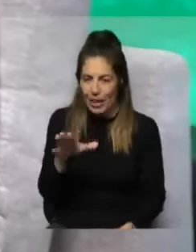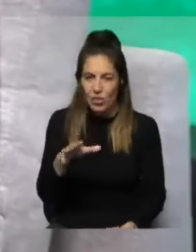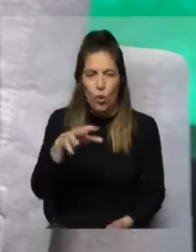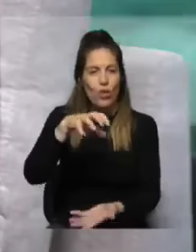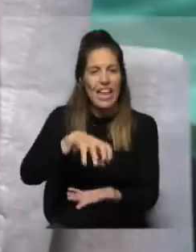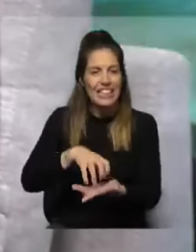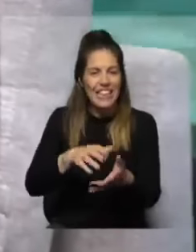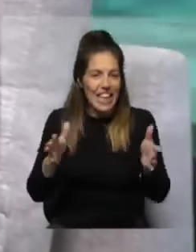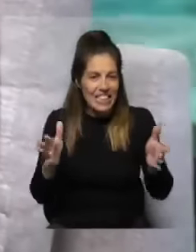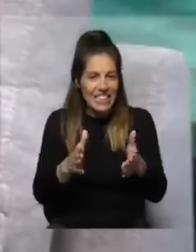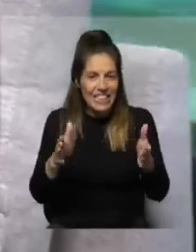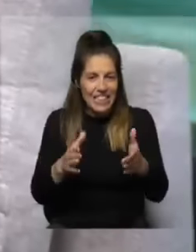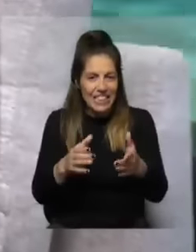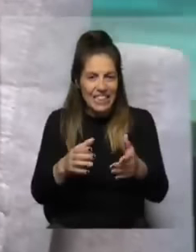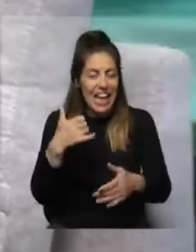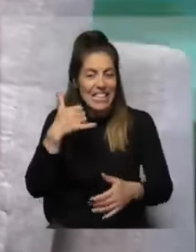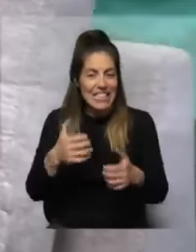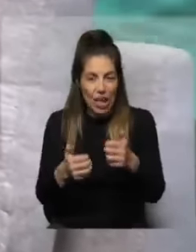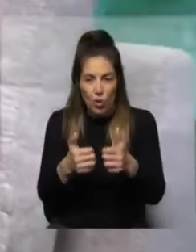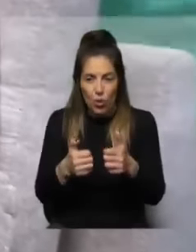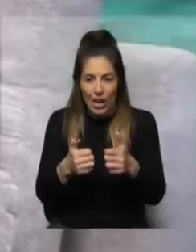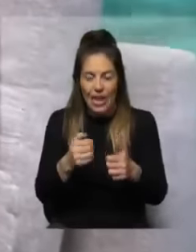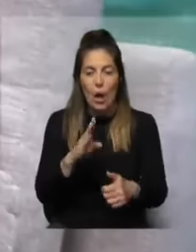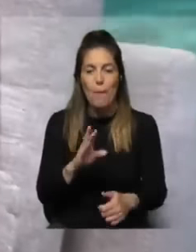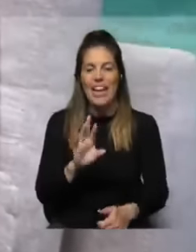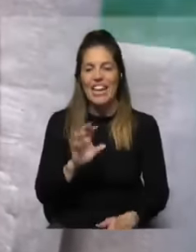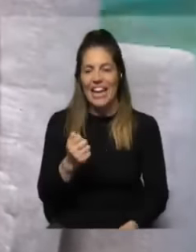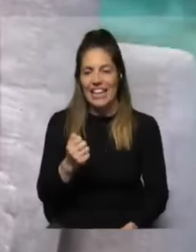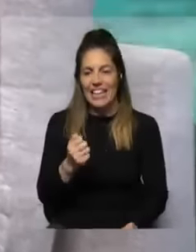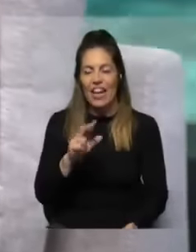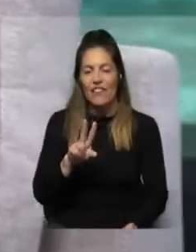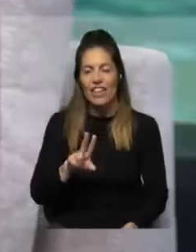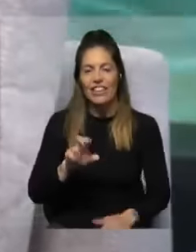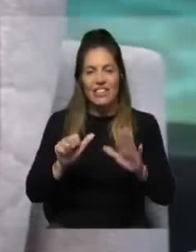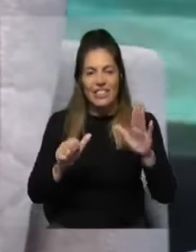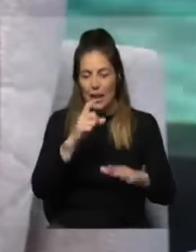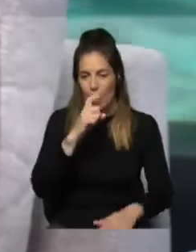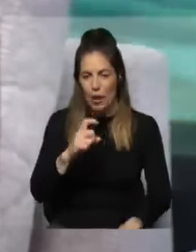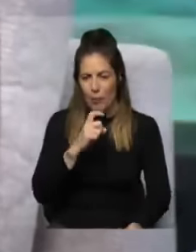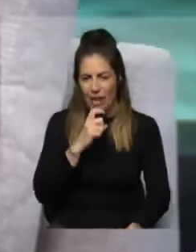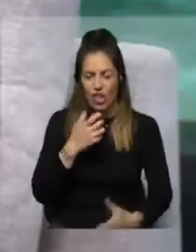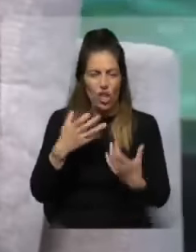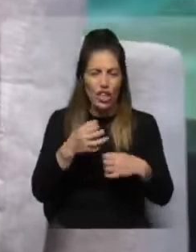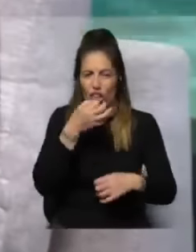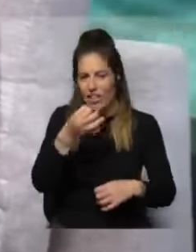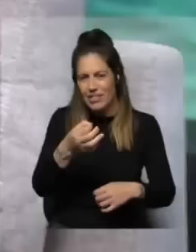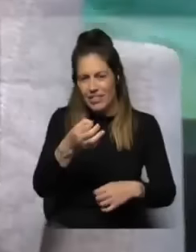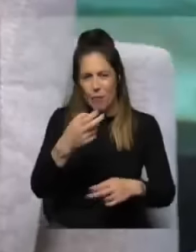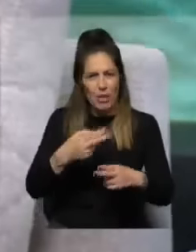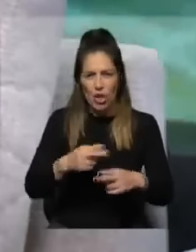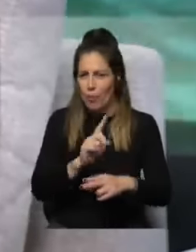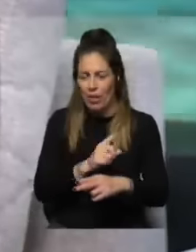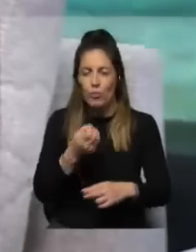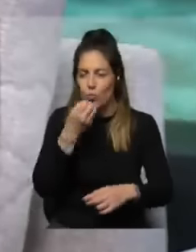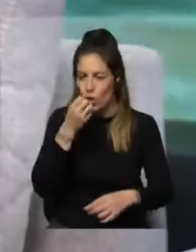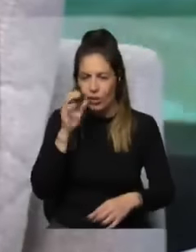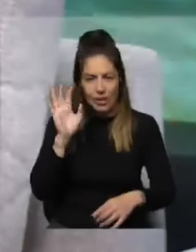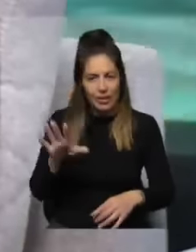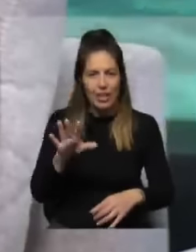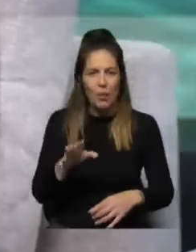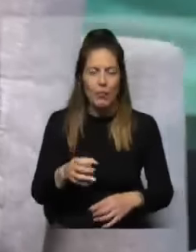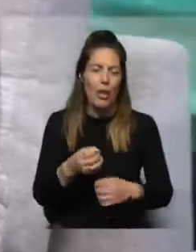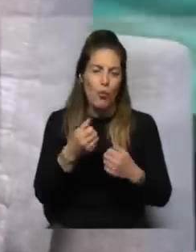muy chiquita de celulares que está en Pereira y 26 de marzo. Me dijo, no te quiero decir ni mi nombre porque me vas a mandar saludos. Te los voy a mandar igual porque